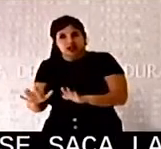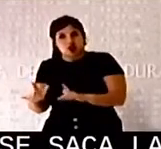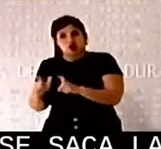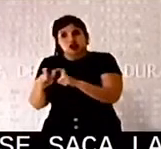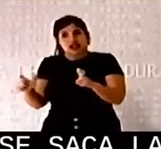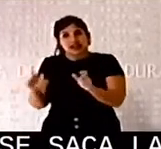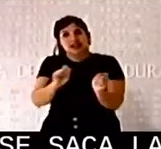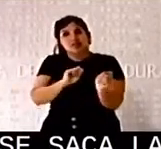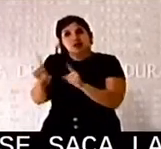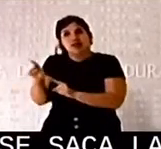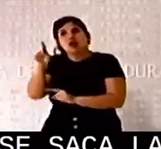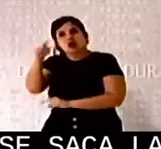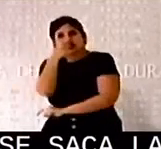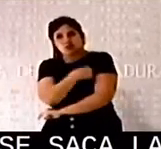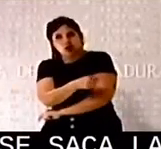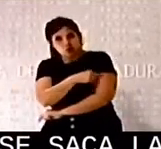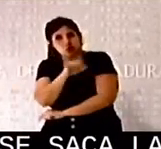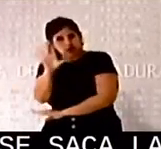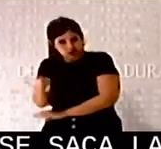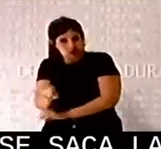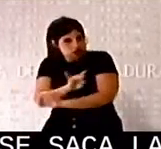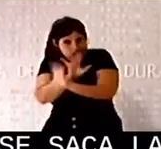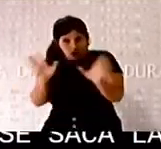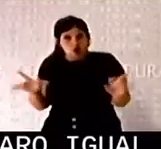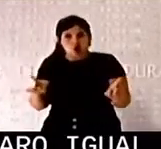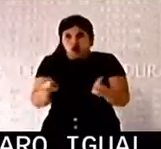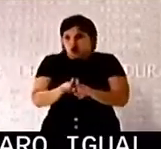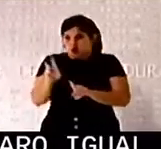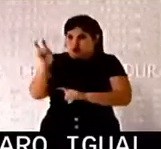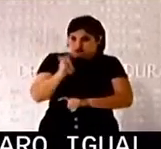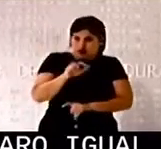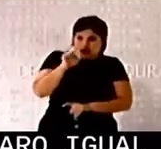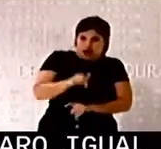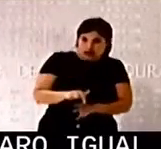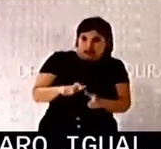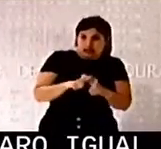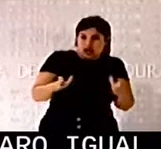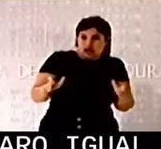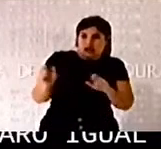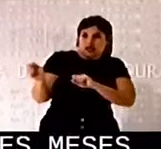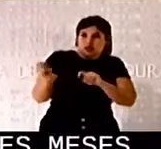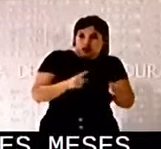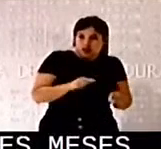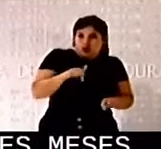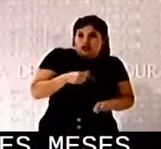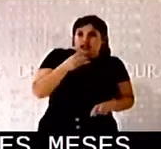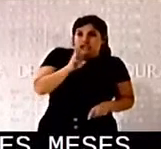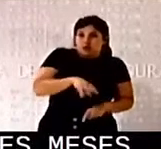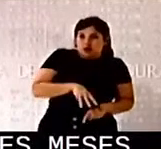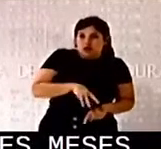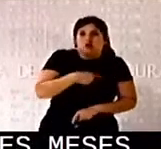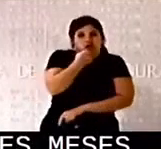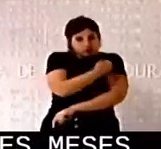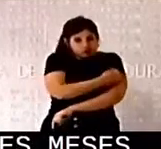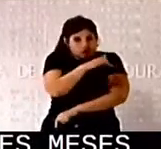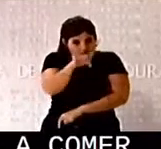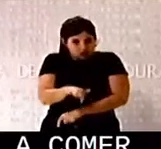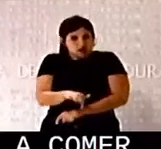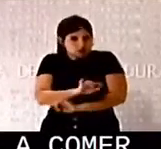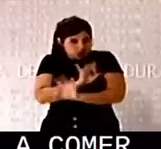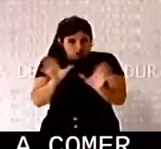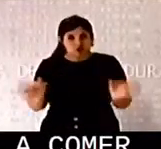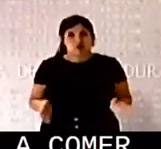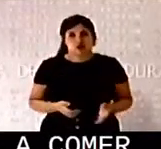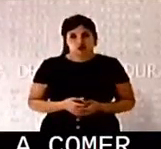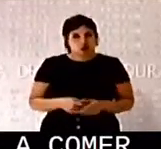desplazado, se vacuna allí, claro. Igual que los que vienen aquí y pasan aquí 3 meses y tienen tarjeta de desplazado, pues se vacunan aquí,